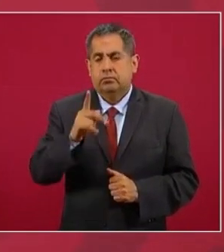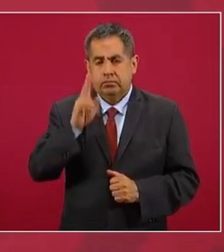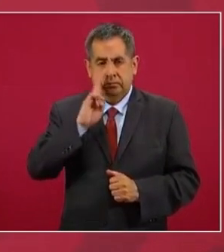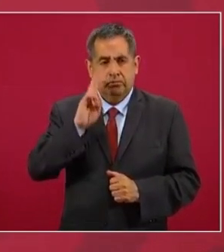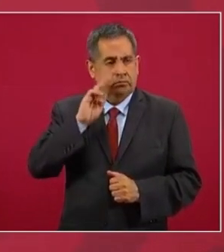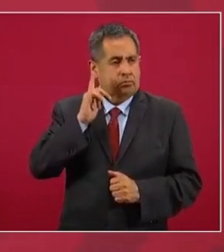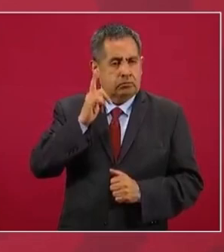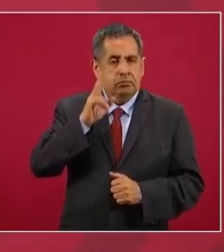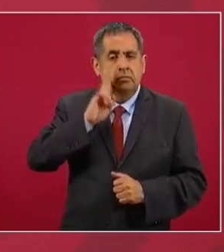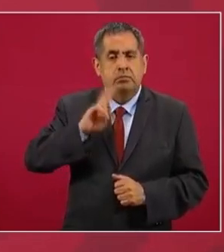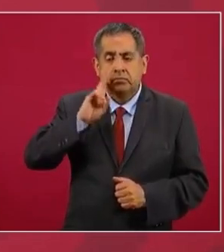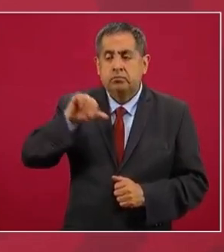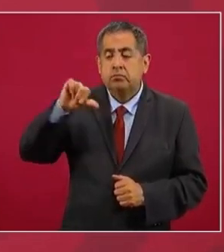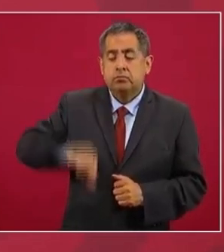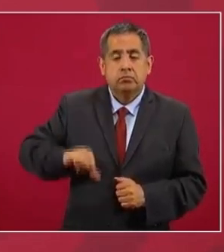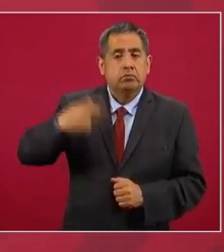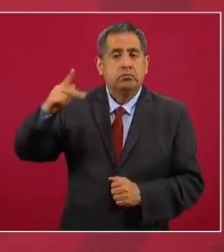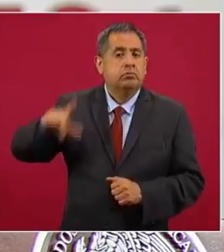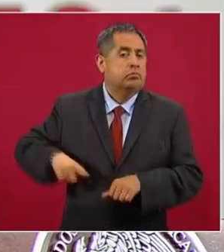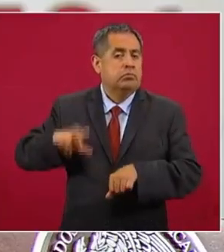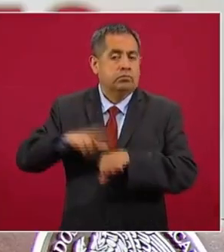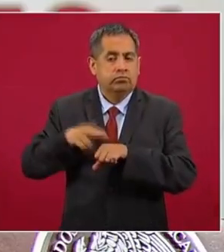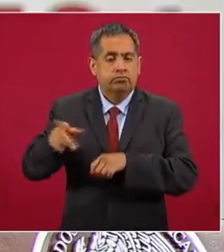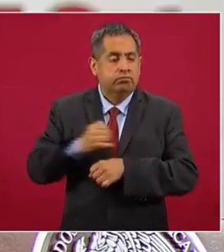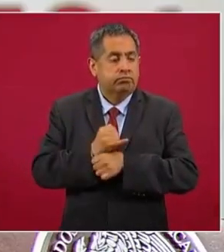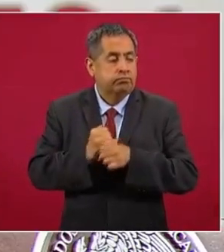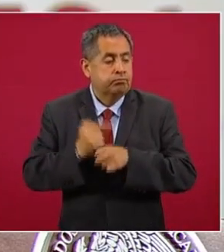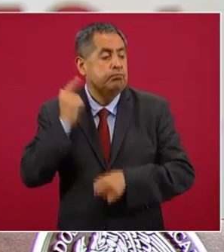esperemos a que la autoridad estatal